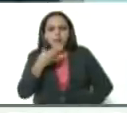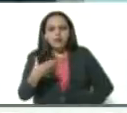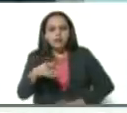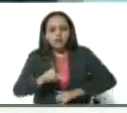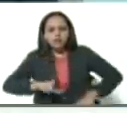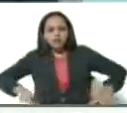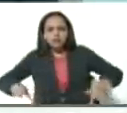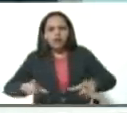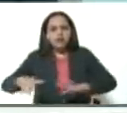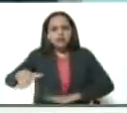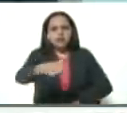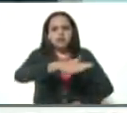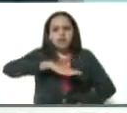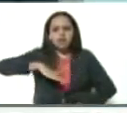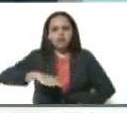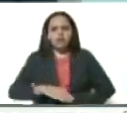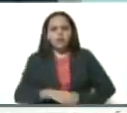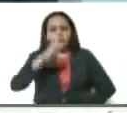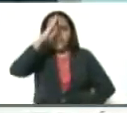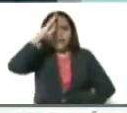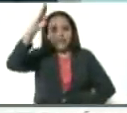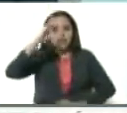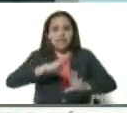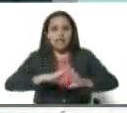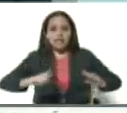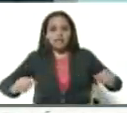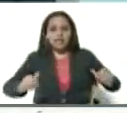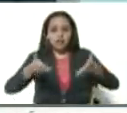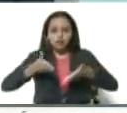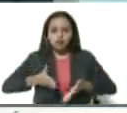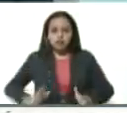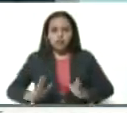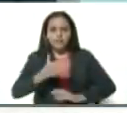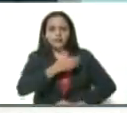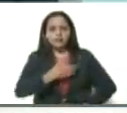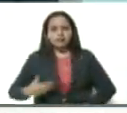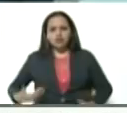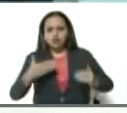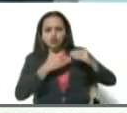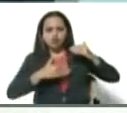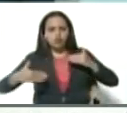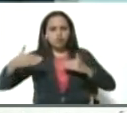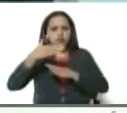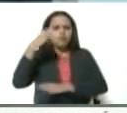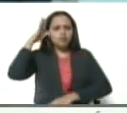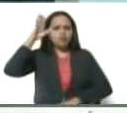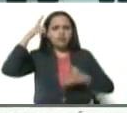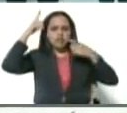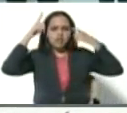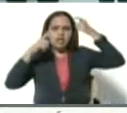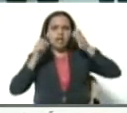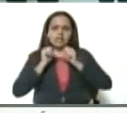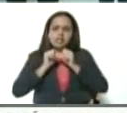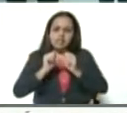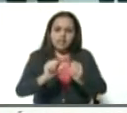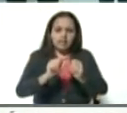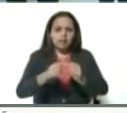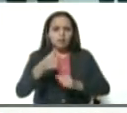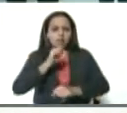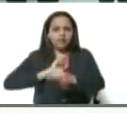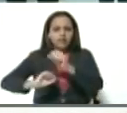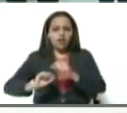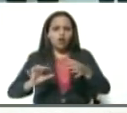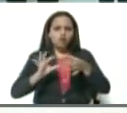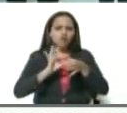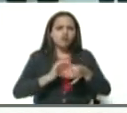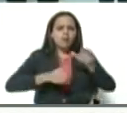región llanera. Barinas, la tierra del comandante supremo y eterno. Seguiremos luchando, unidos más